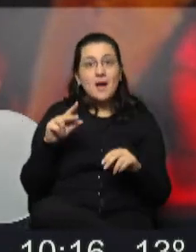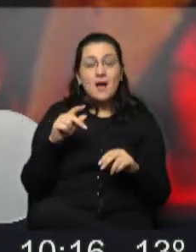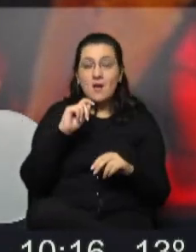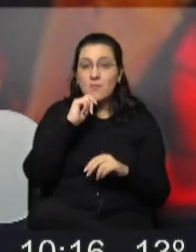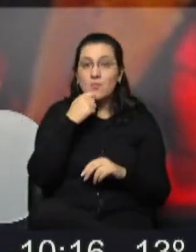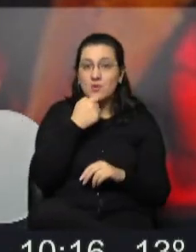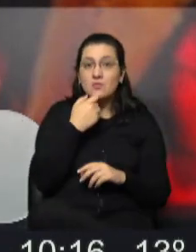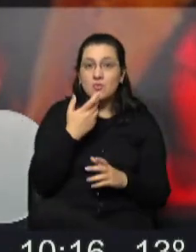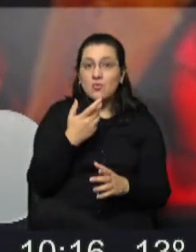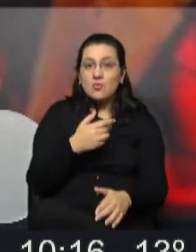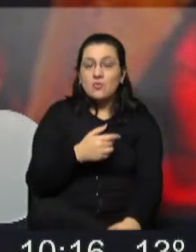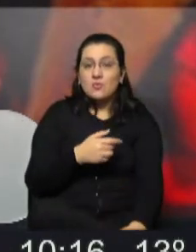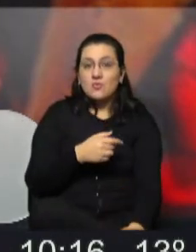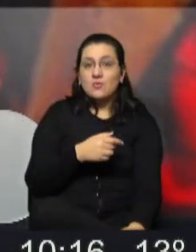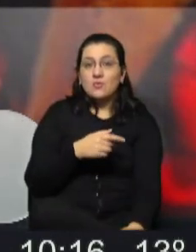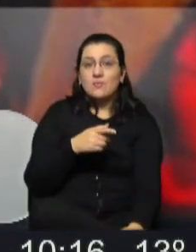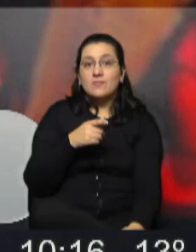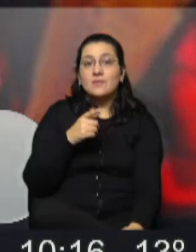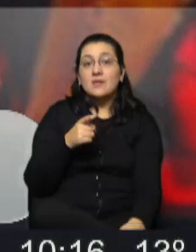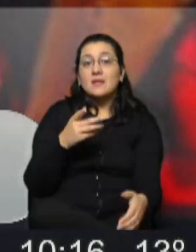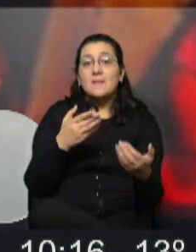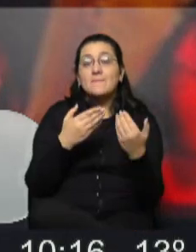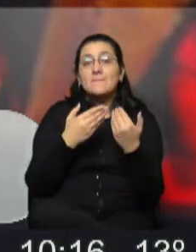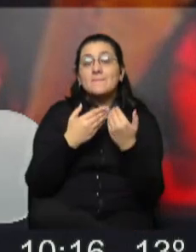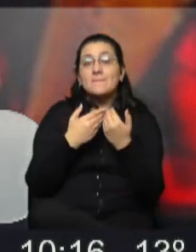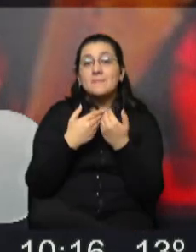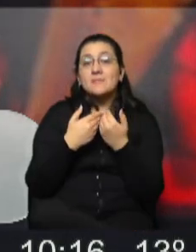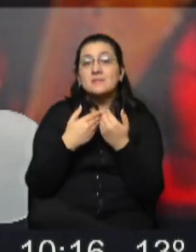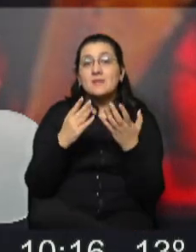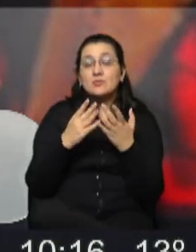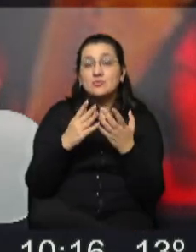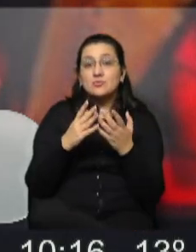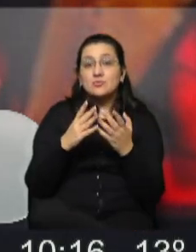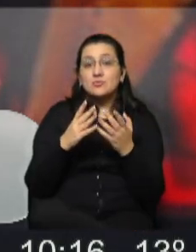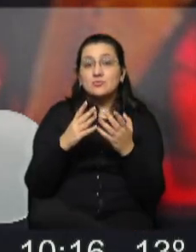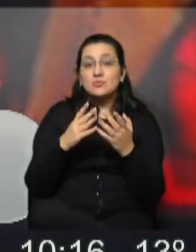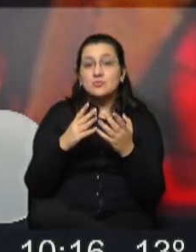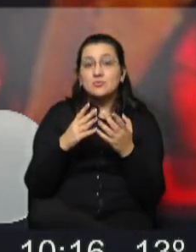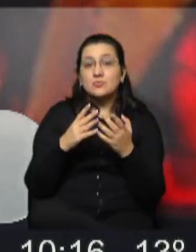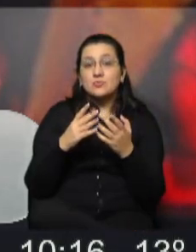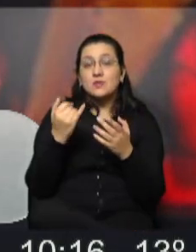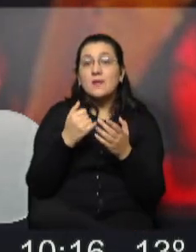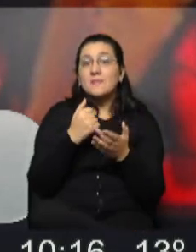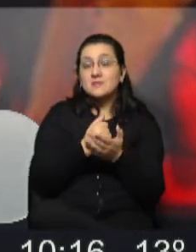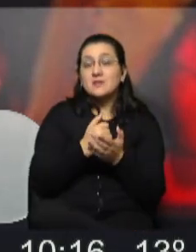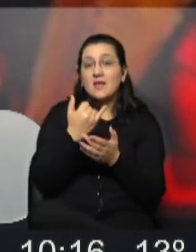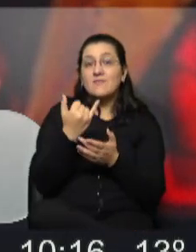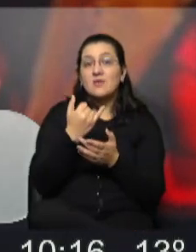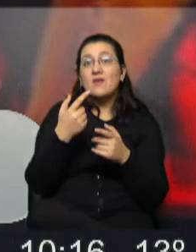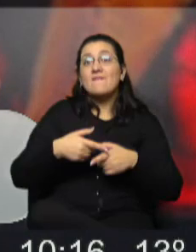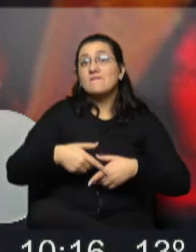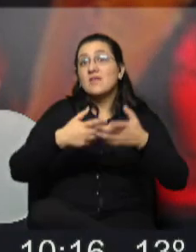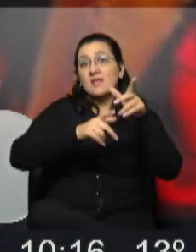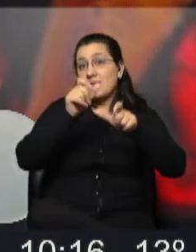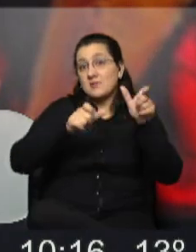esto es impresionante. Y bueno, y ahí fue que arrancamos con la premisa así de tener presente que se trataba de una fiesta